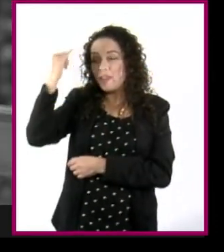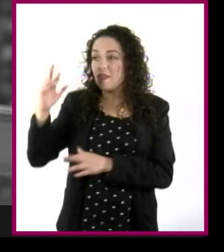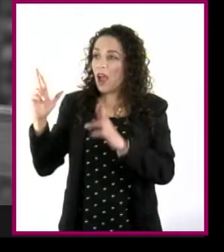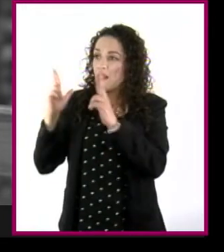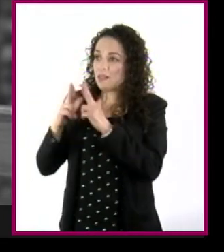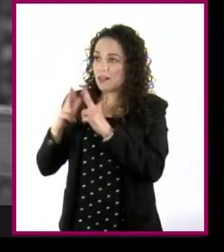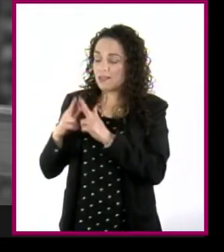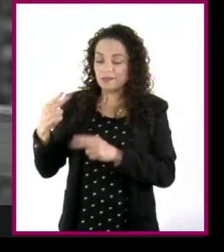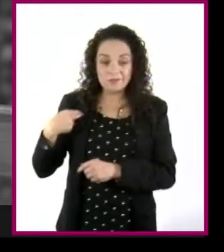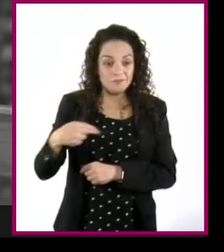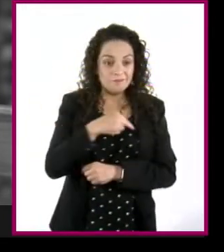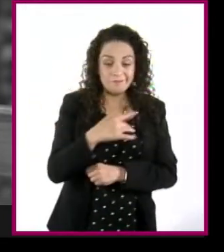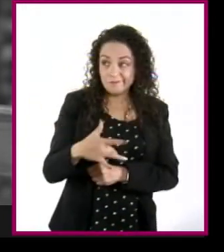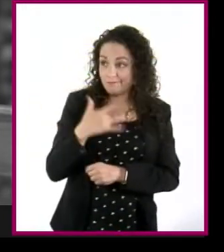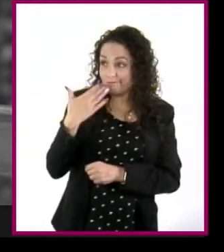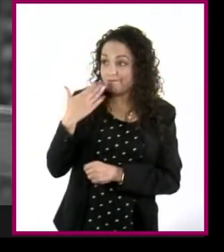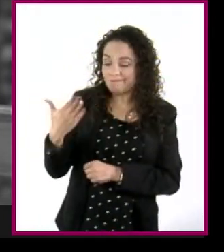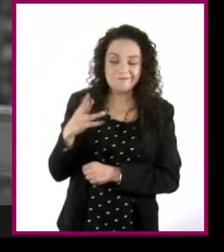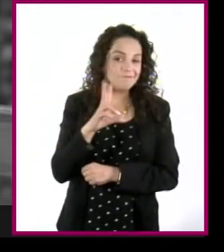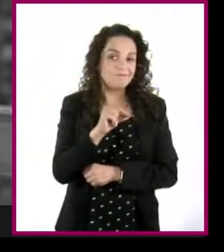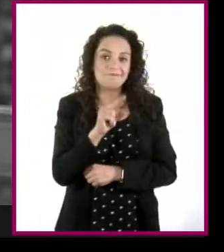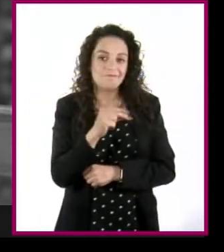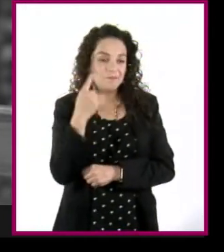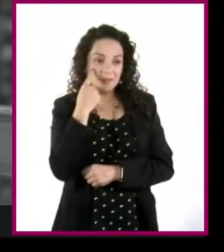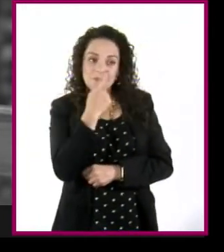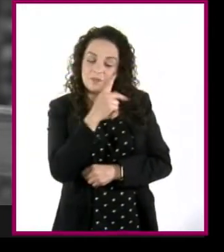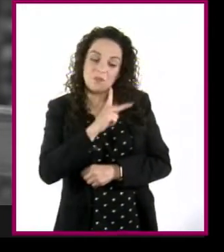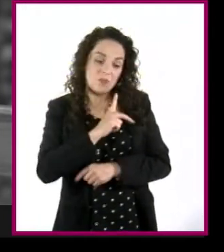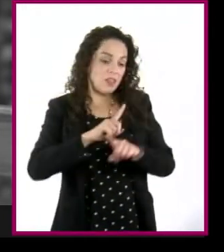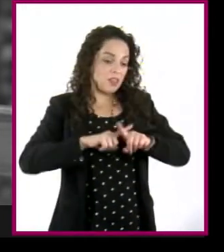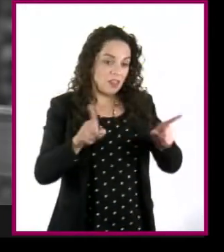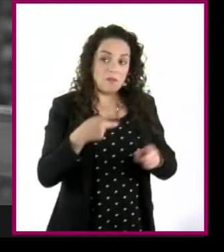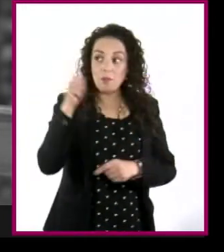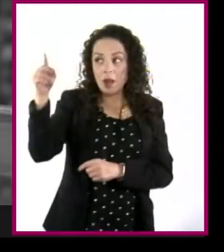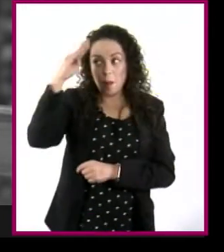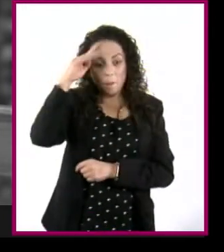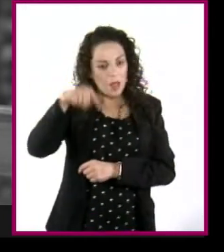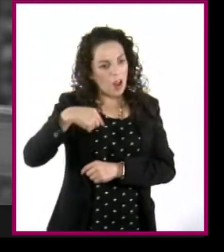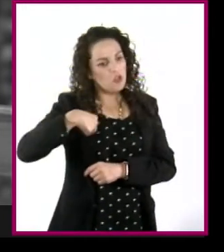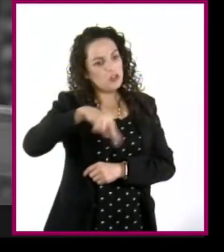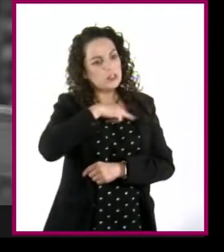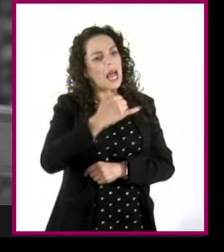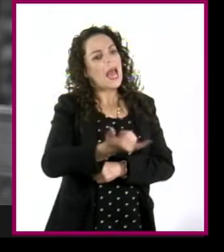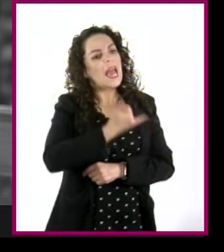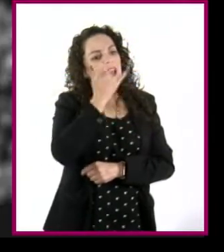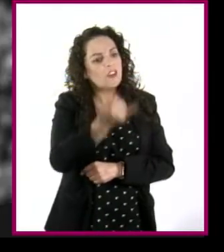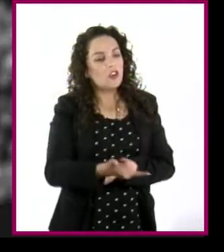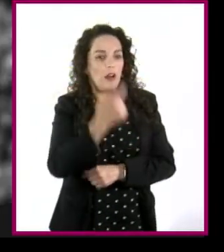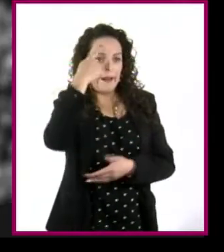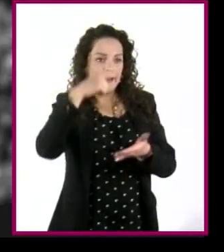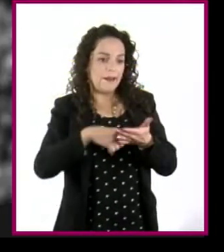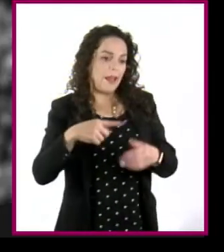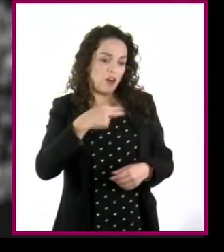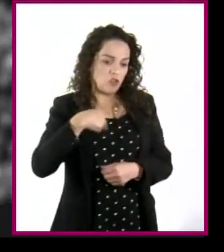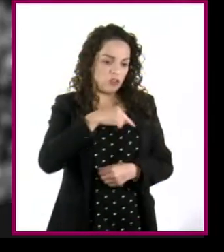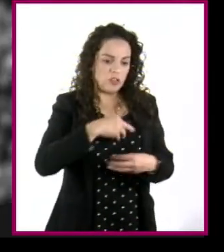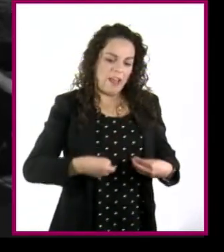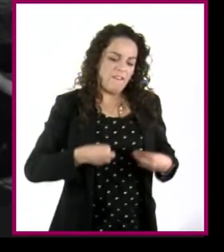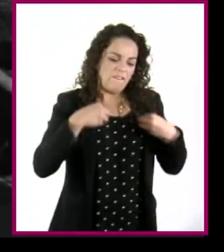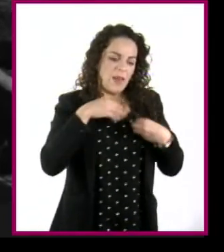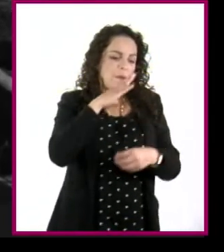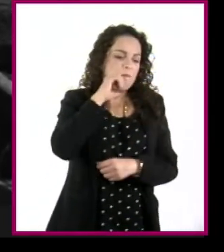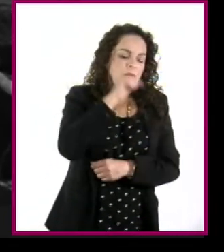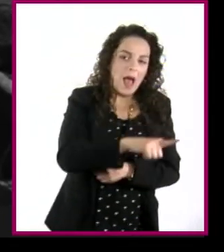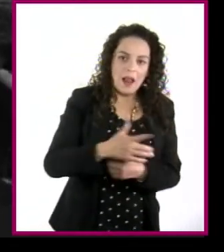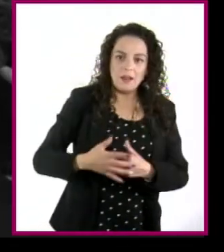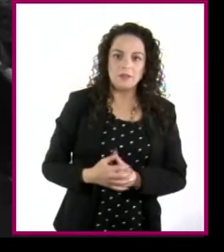eso puede parecer a la vista de ellos como un error. Puede hacerlos creer que es porque estamos viviendo mal, por decirlo así.